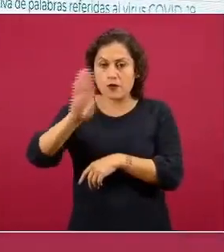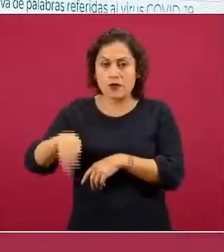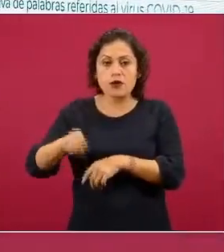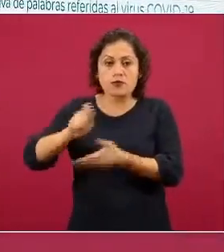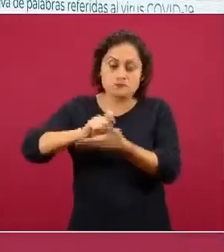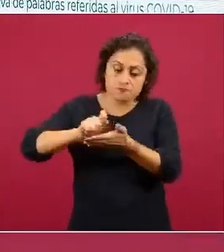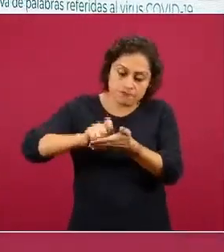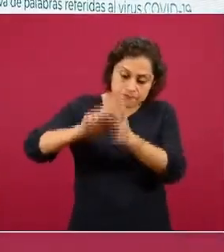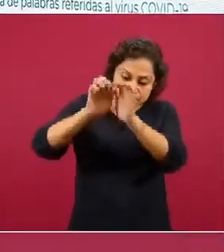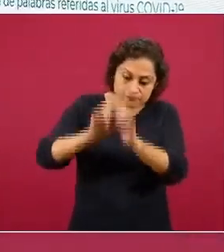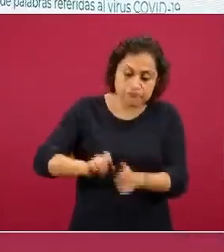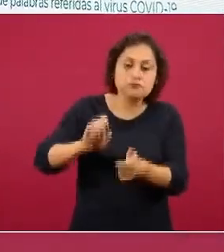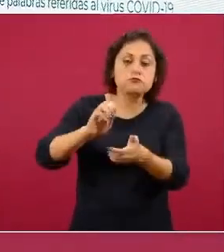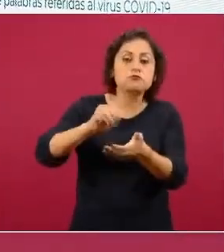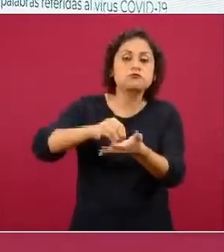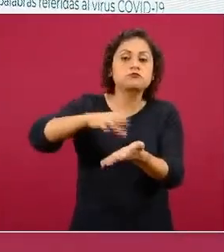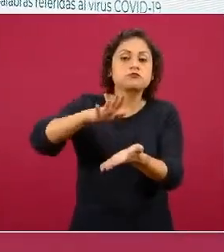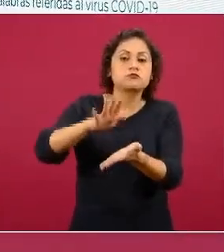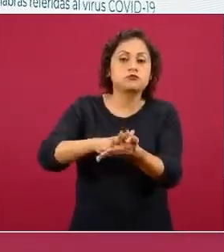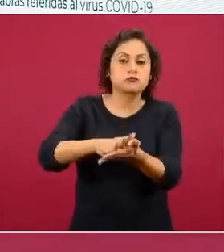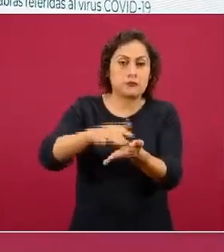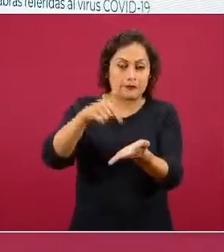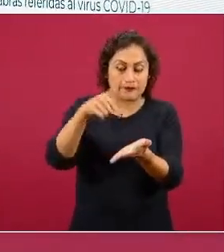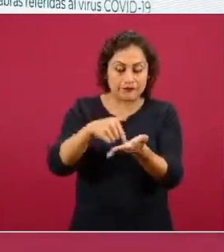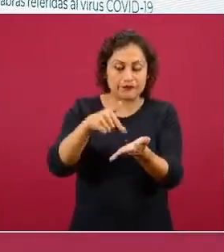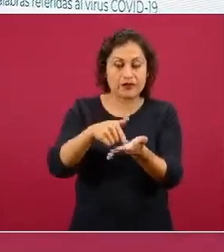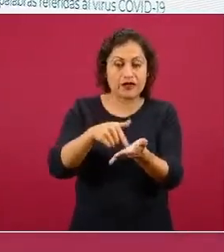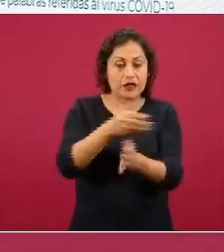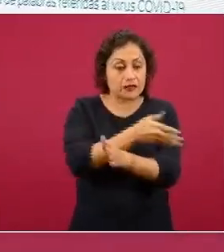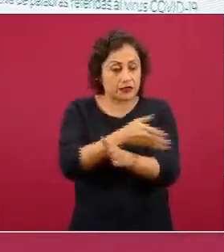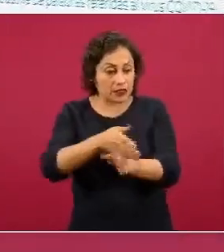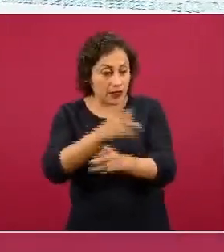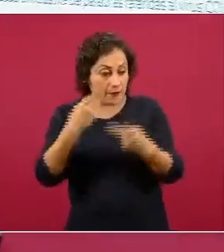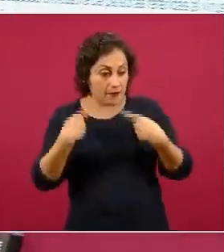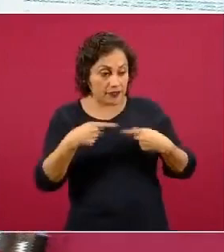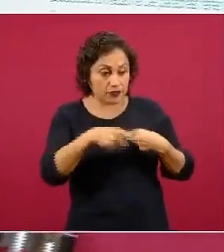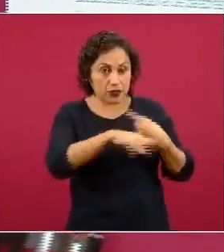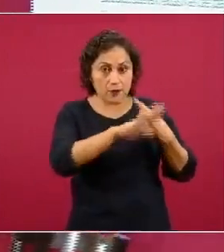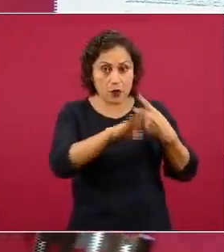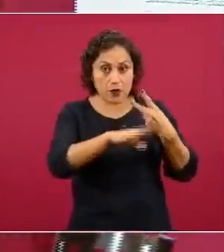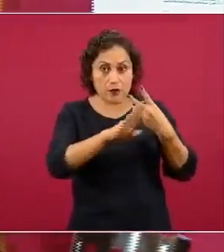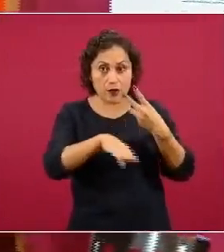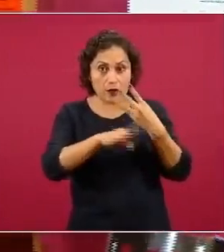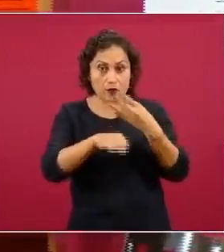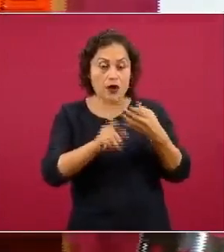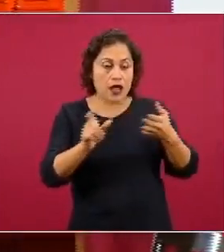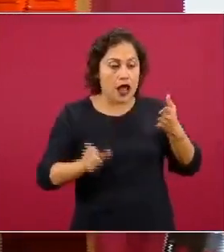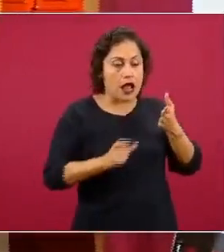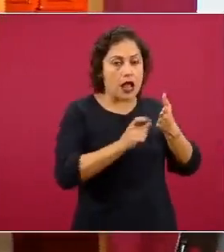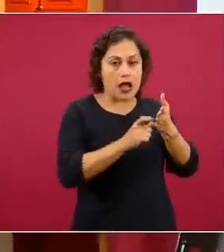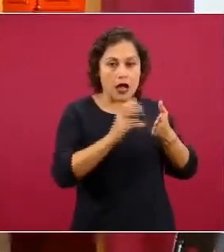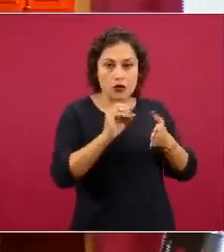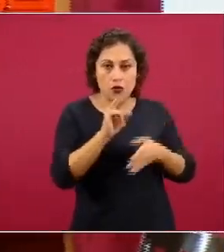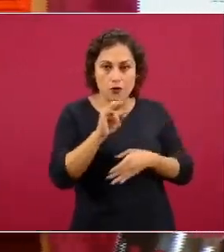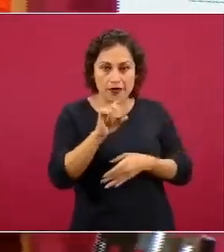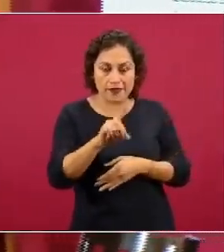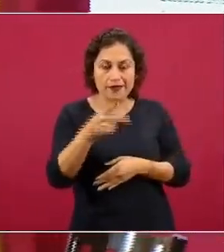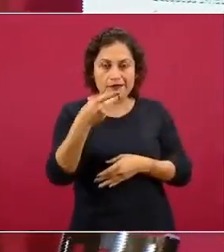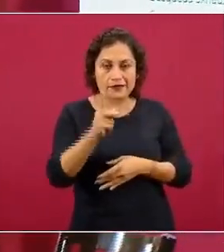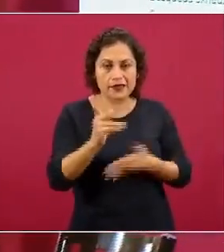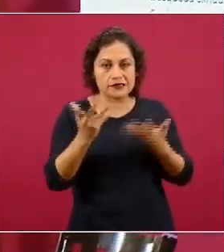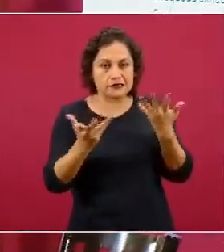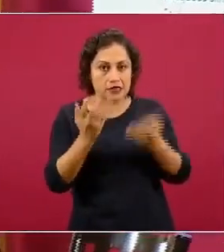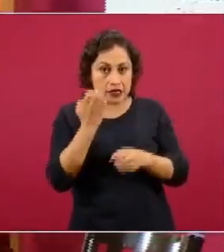donde el solo hecho que diga algo que parezca COVID no necesariamente quiere decir que es COVID. Pero con este primer análisis vemos